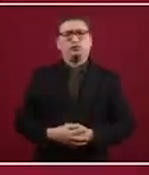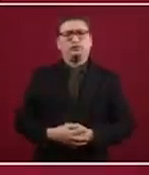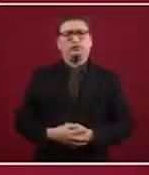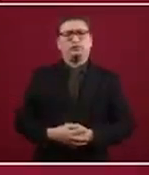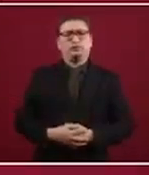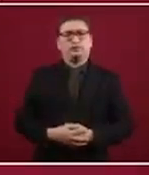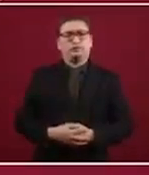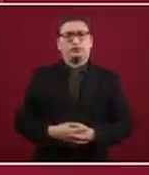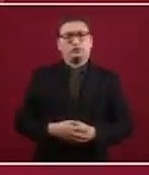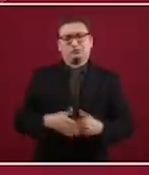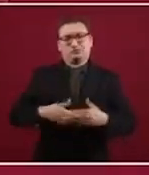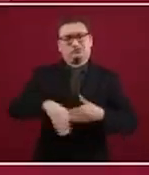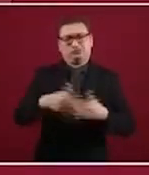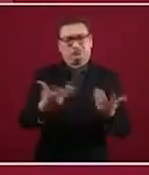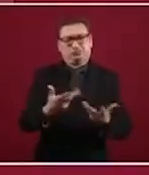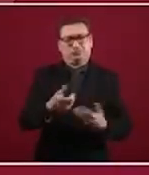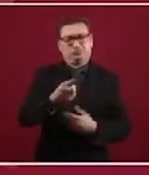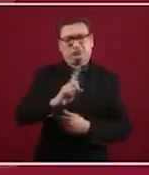ni lo vamos a hacer